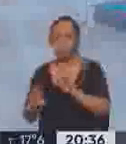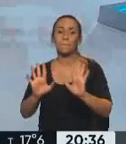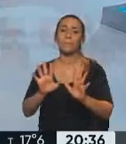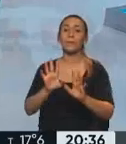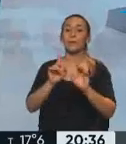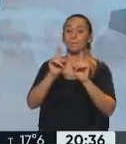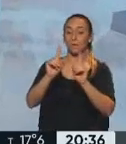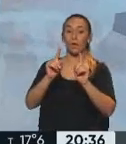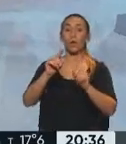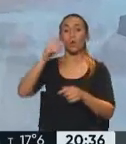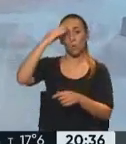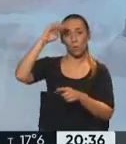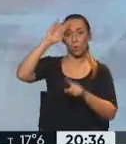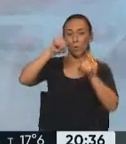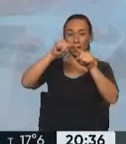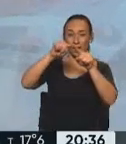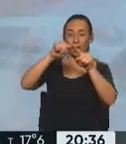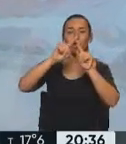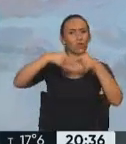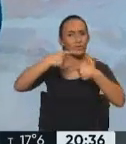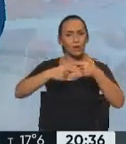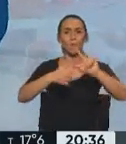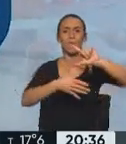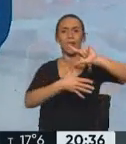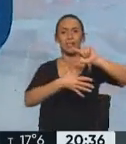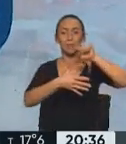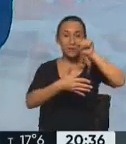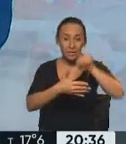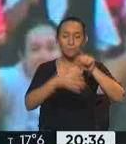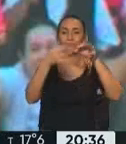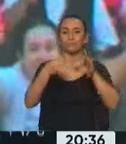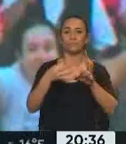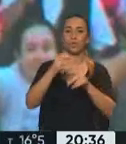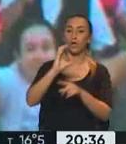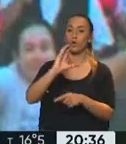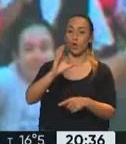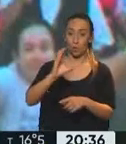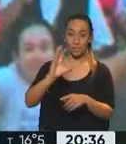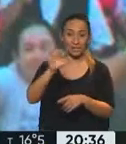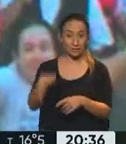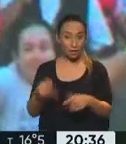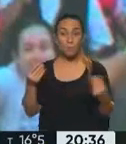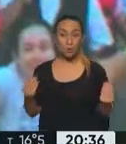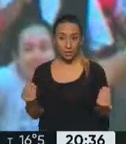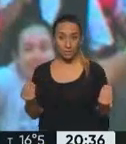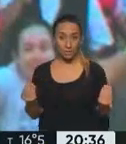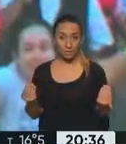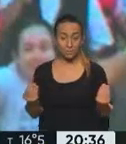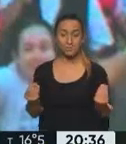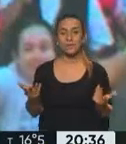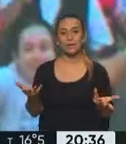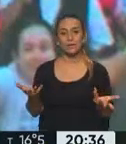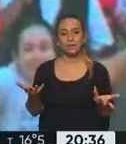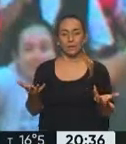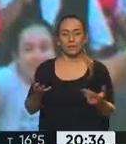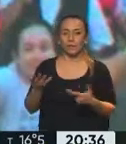Seguimos en América Latina y nos vamos a Colombia. A Colombia. ¿Sabes por qué, Horacio? Porque